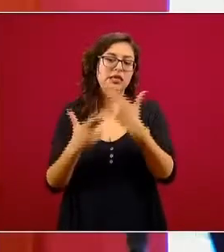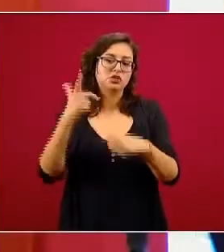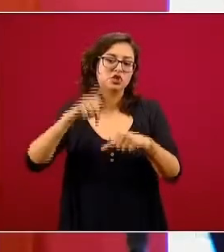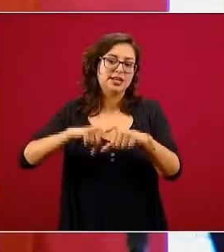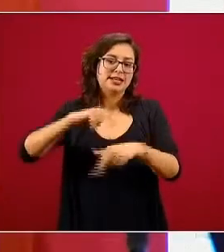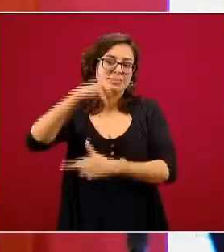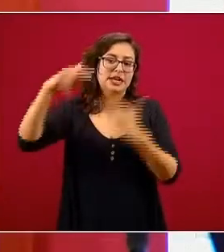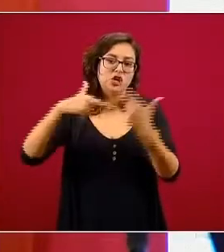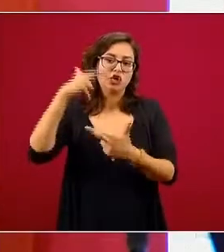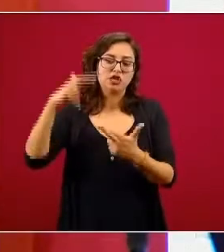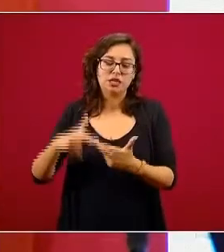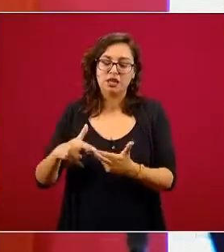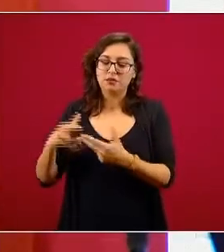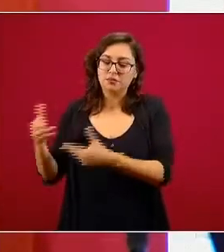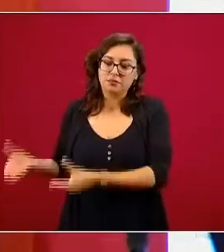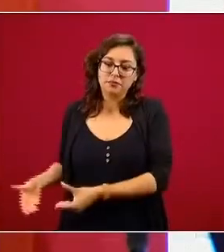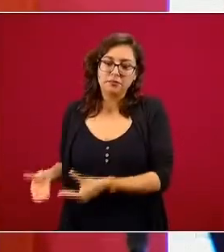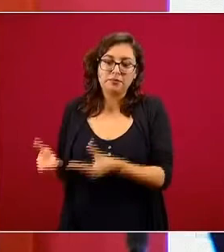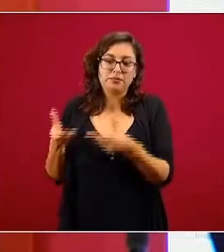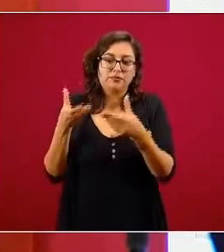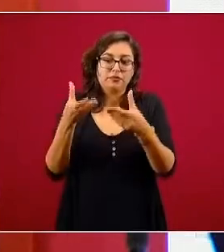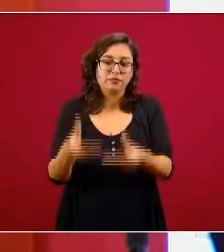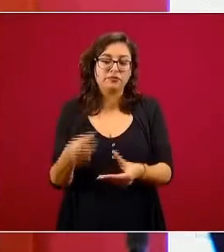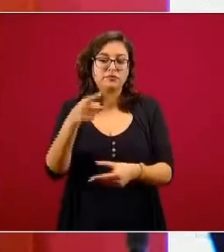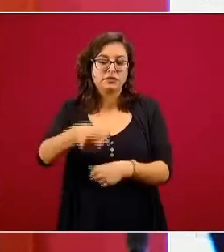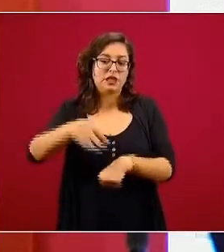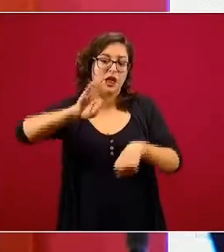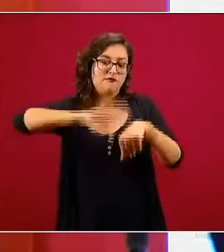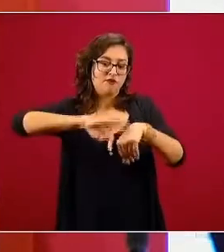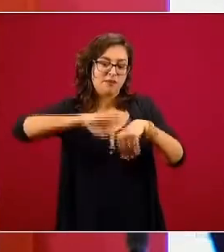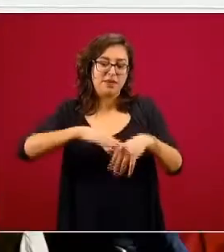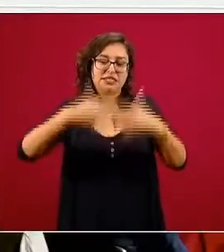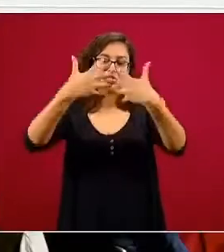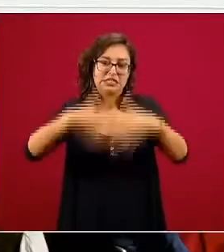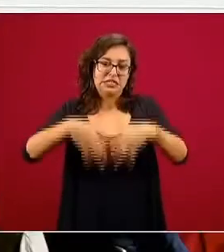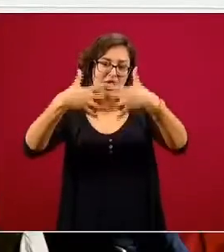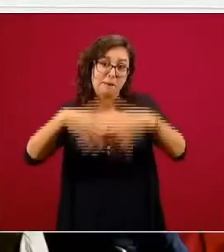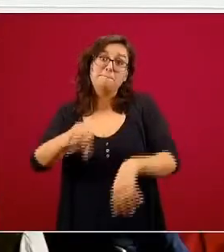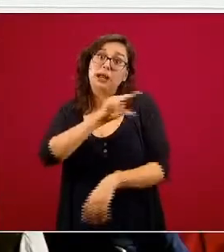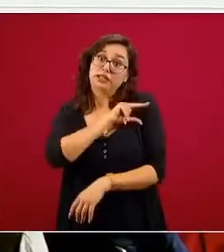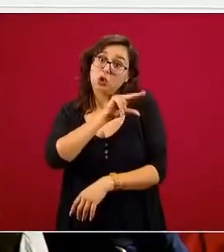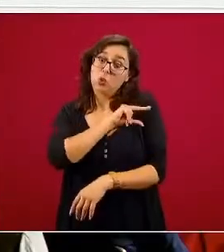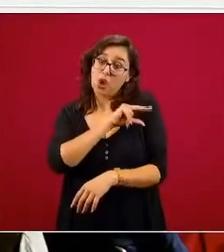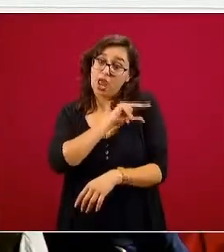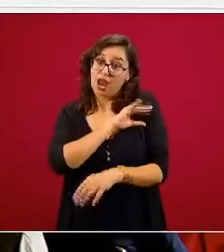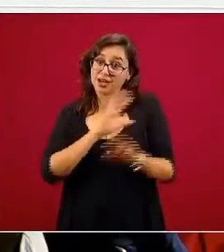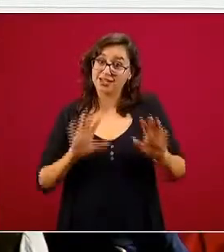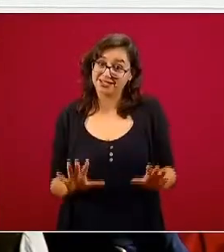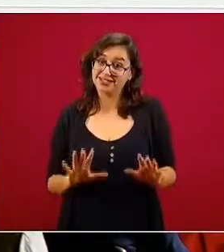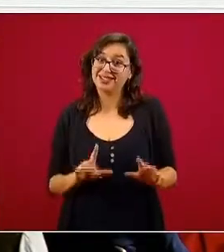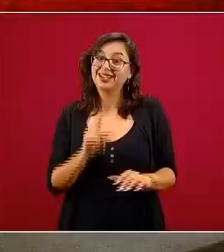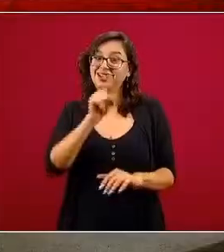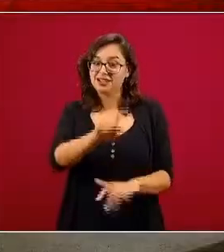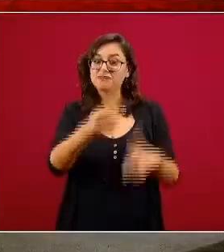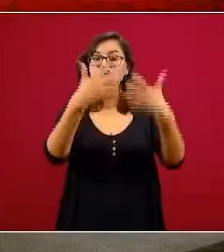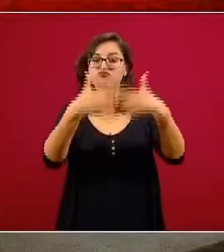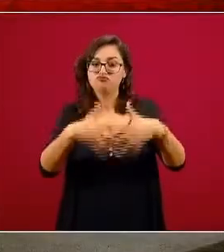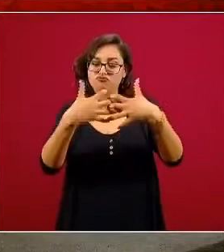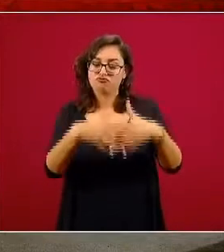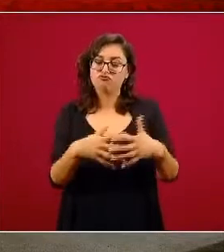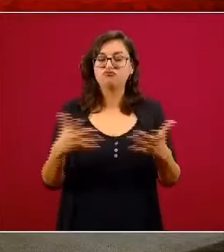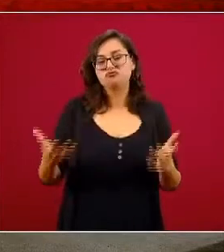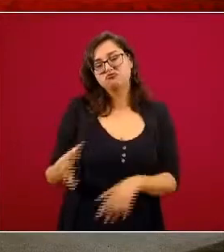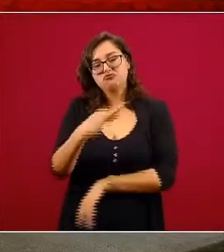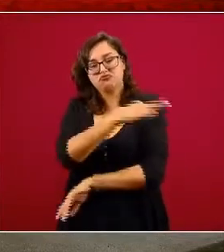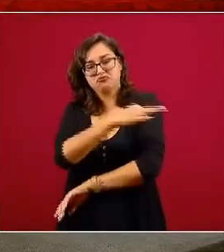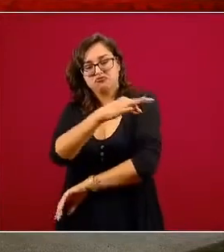referencia, las pone a disposición de las compañías farmacéuticas privadas interesadas en producir vacuna contra la